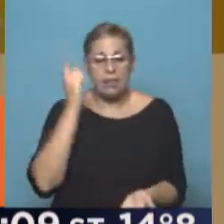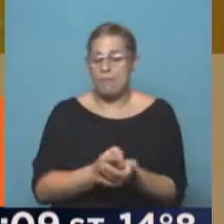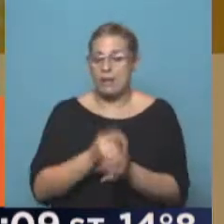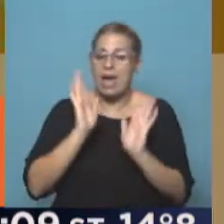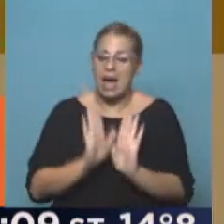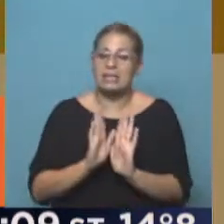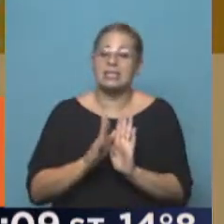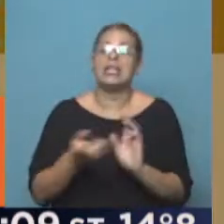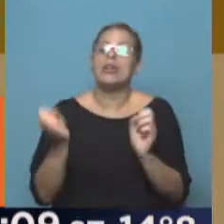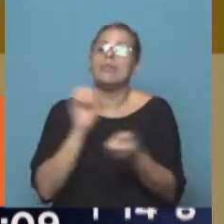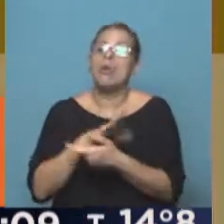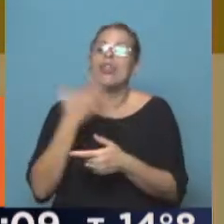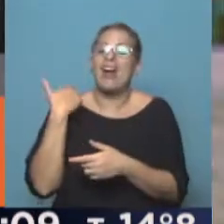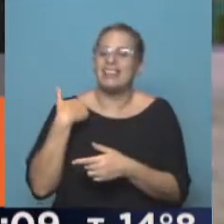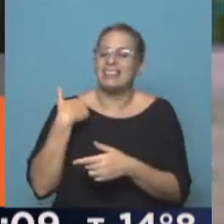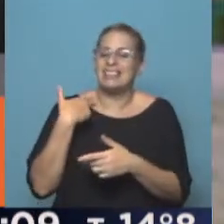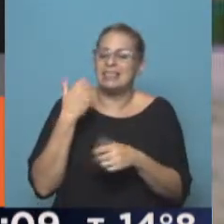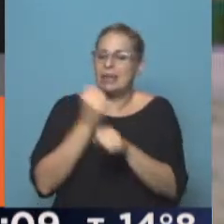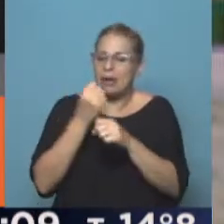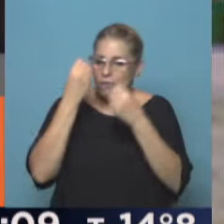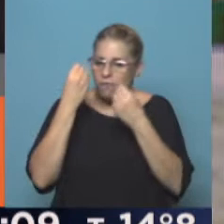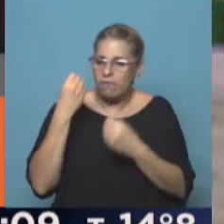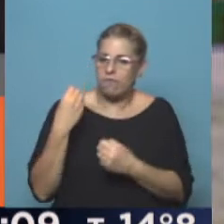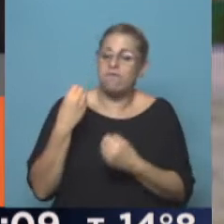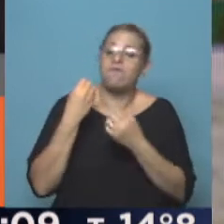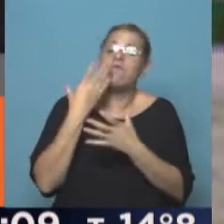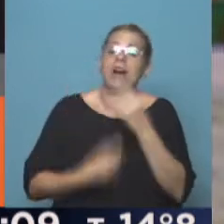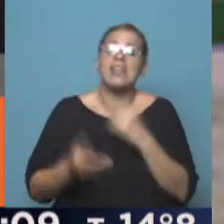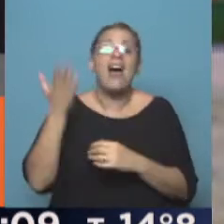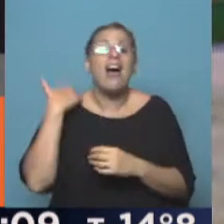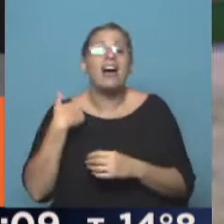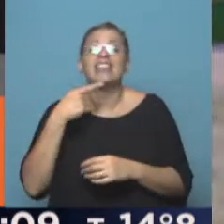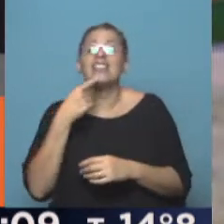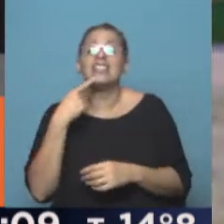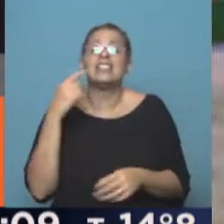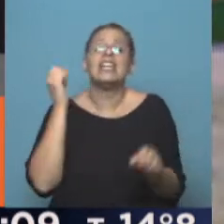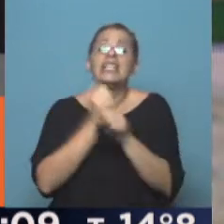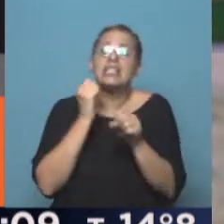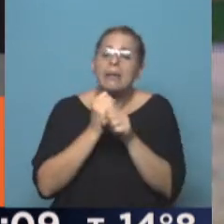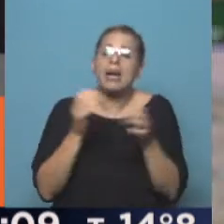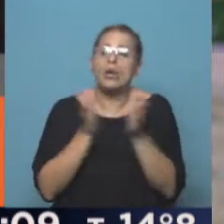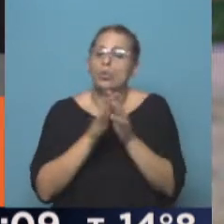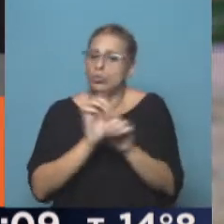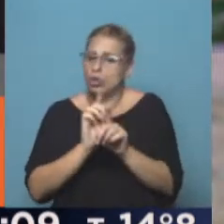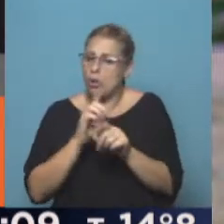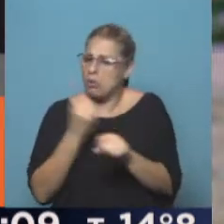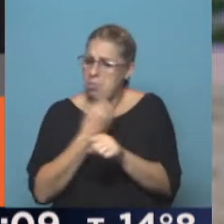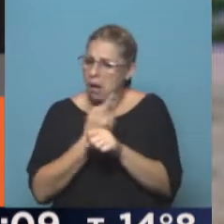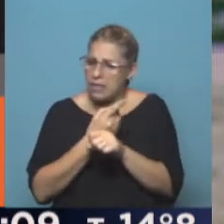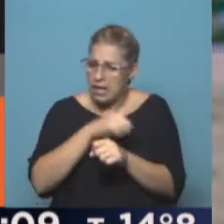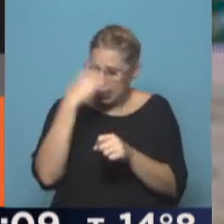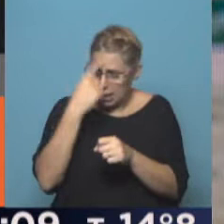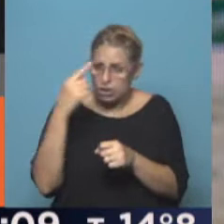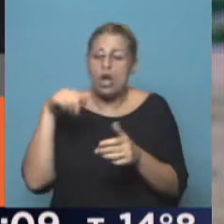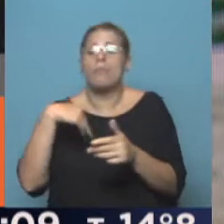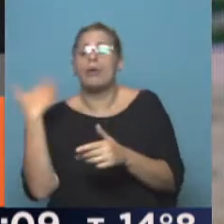modernizar una estructura obsoleta en años anteriores se decía que no se podía trabajar en conjunto nación provincia y ciudad de buenos